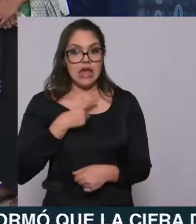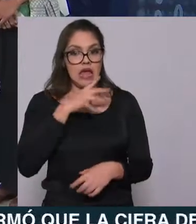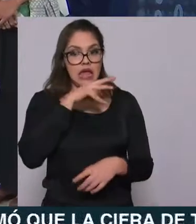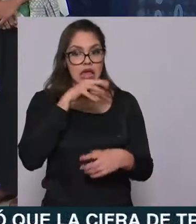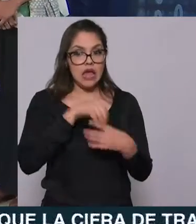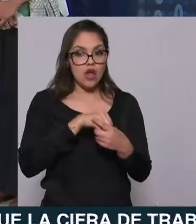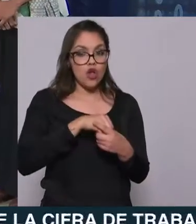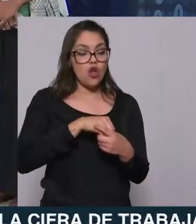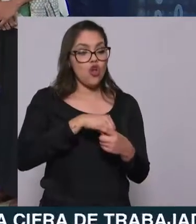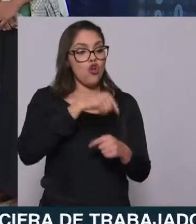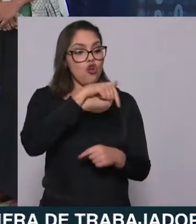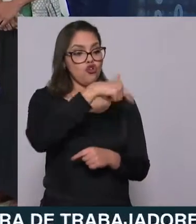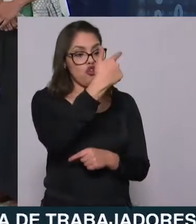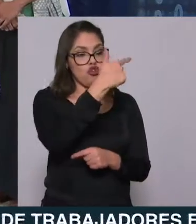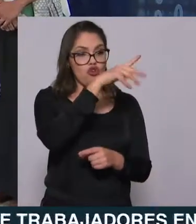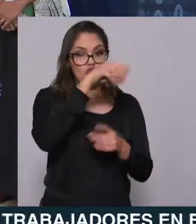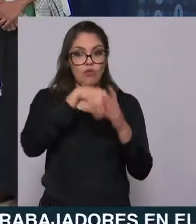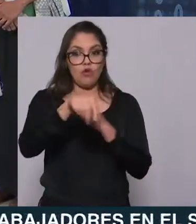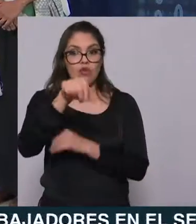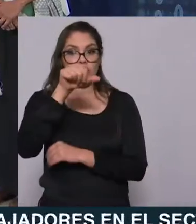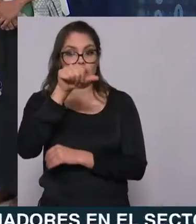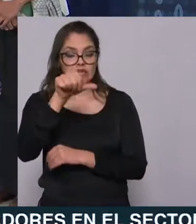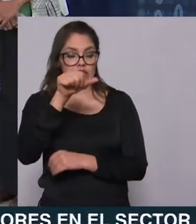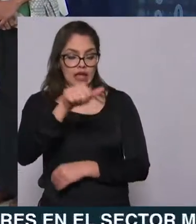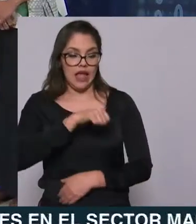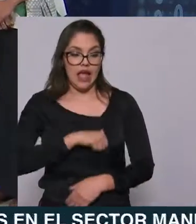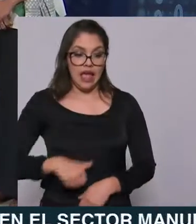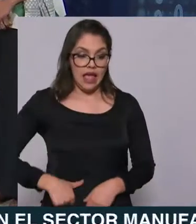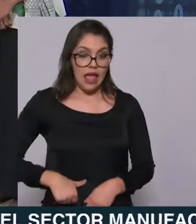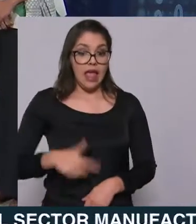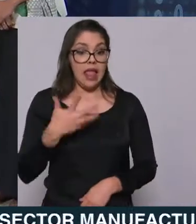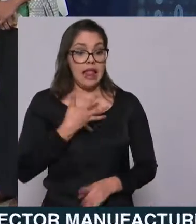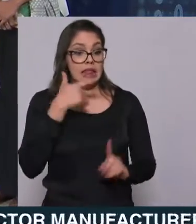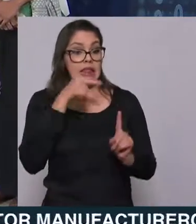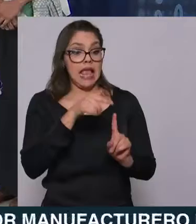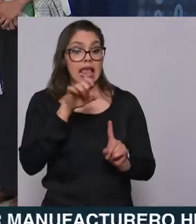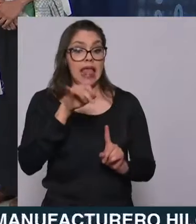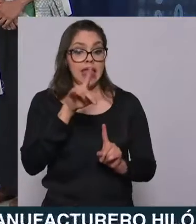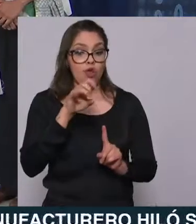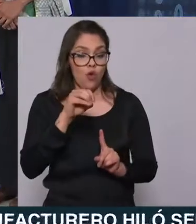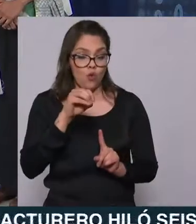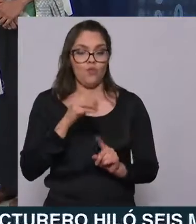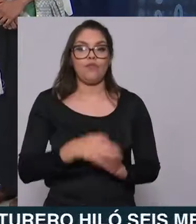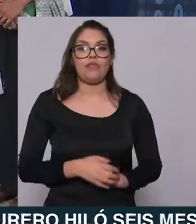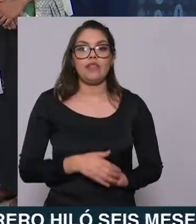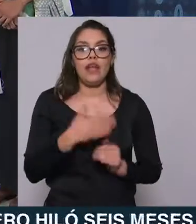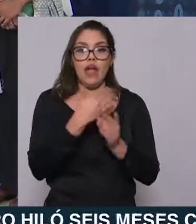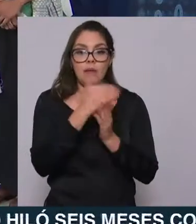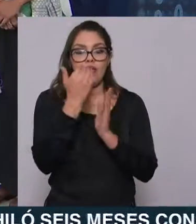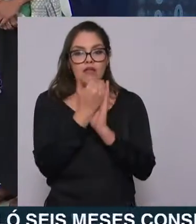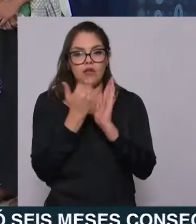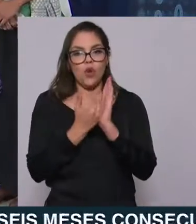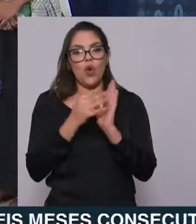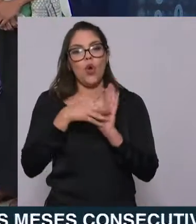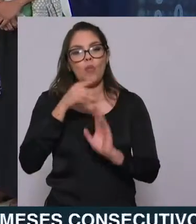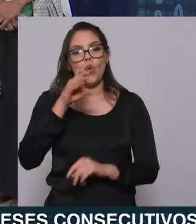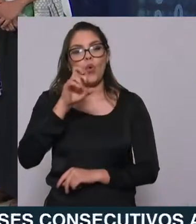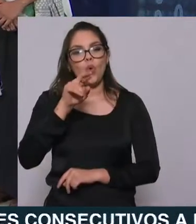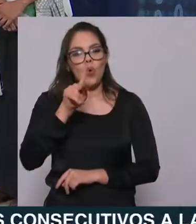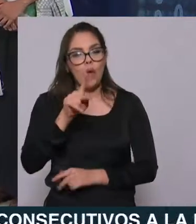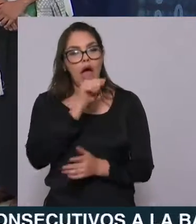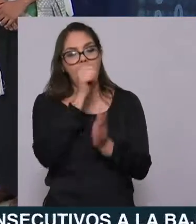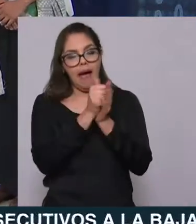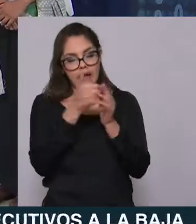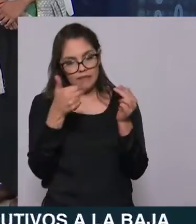16 alcaldías que tuvieron o tienen ejido. Además de los requisitos como copia del CURP y acta de